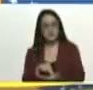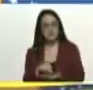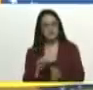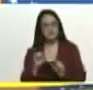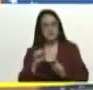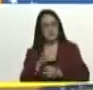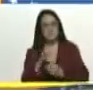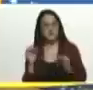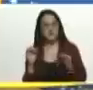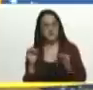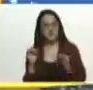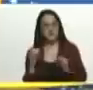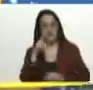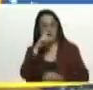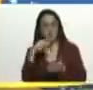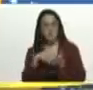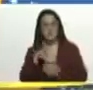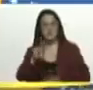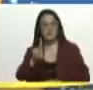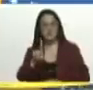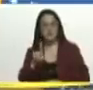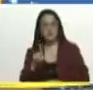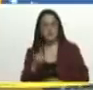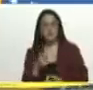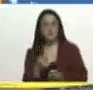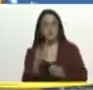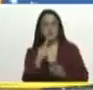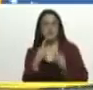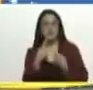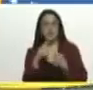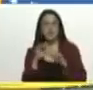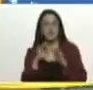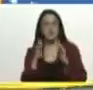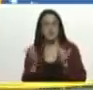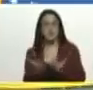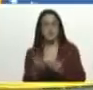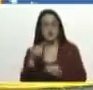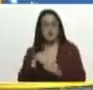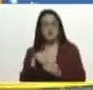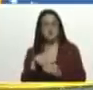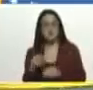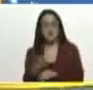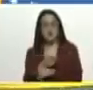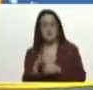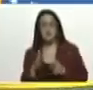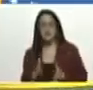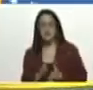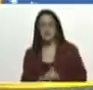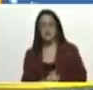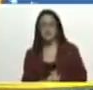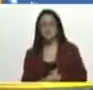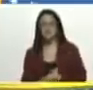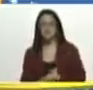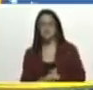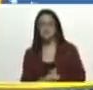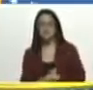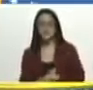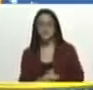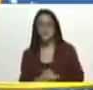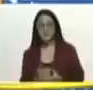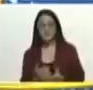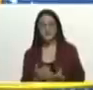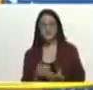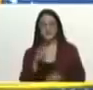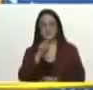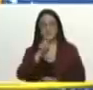Perfecto. El año 2021, poco se dijo en el mundo, hubo elecciones a gobernadores. Y de las 23